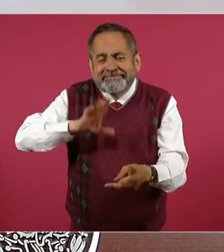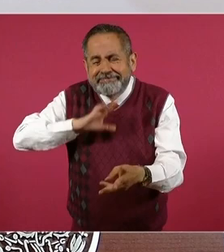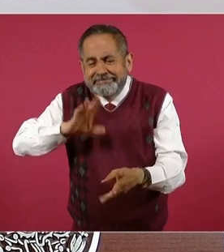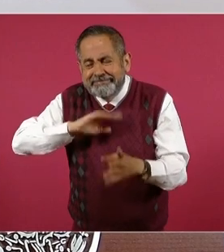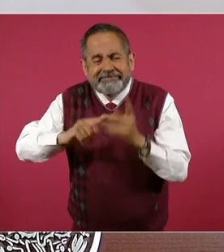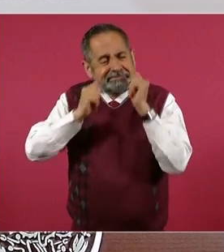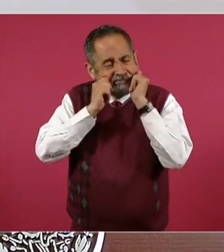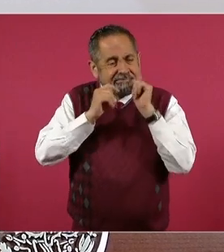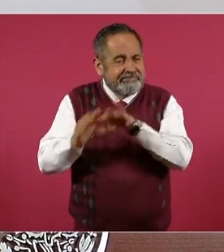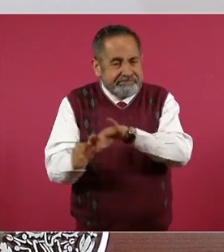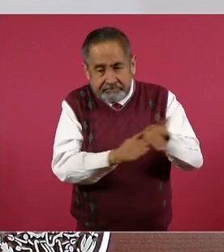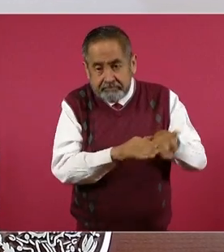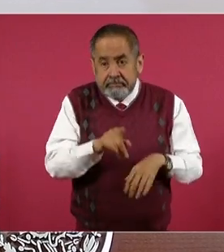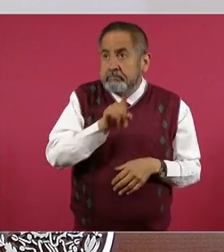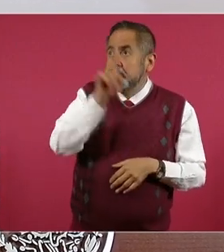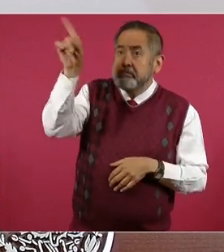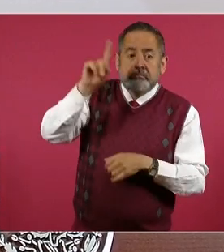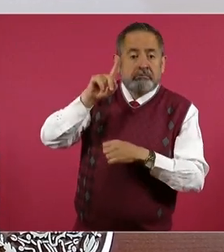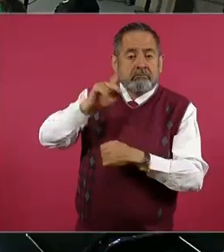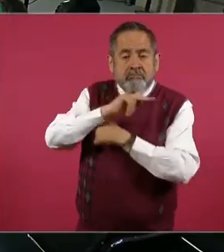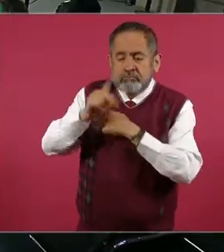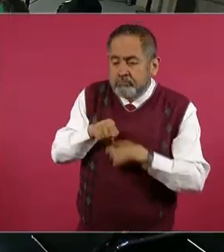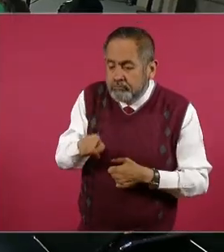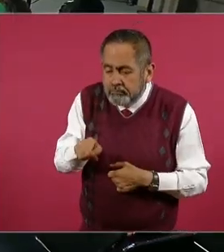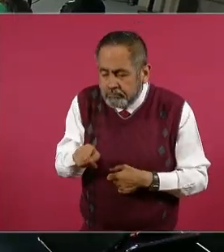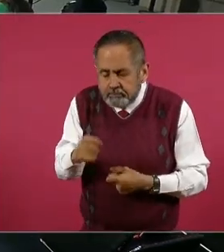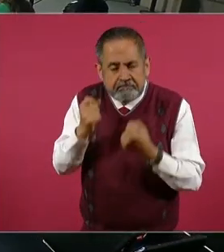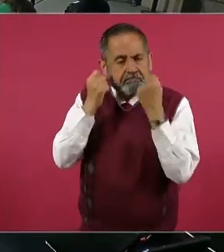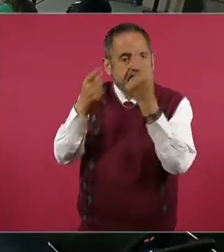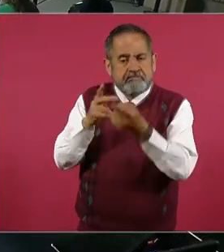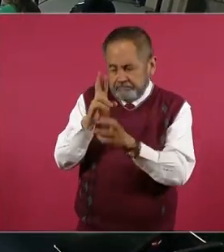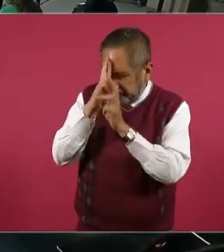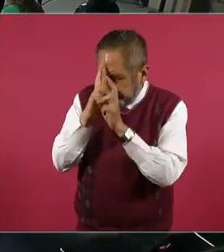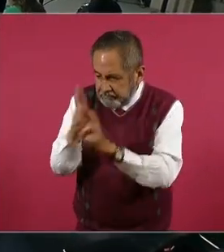las calamidades que se han padecido, pero ahora más,